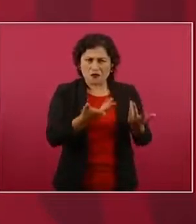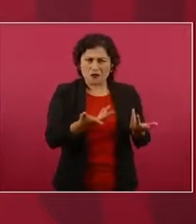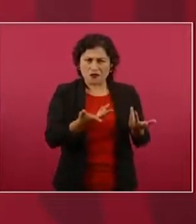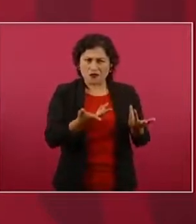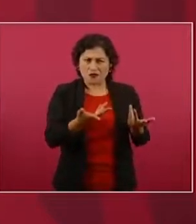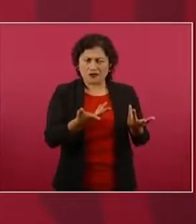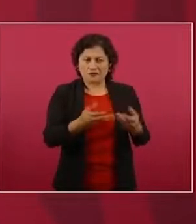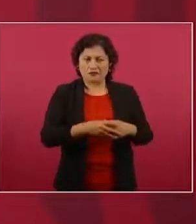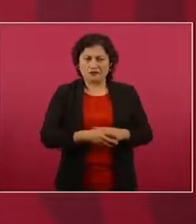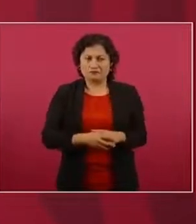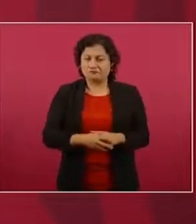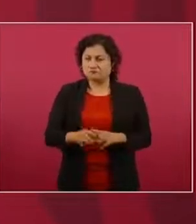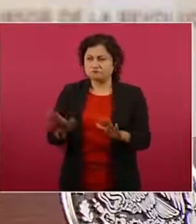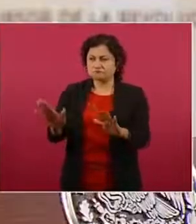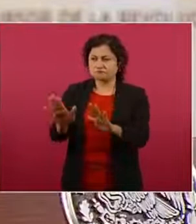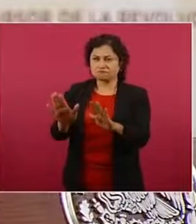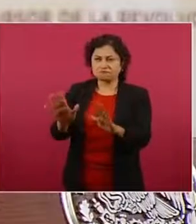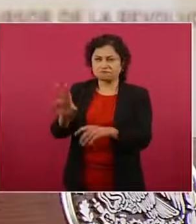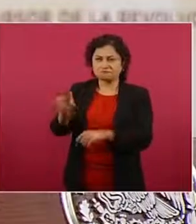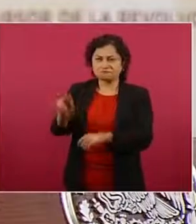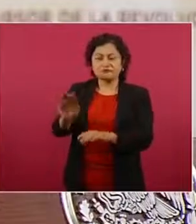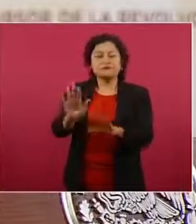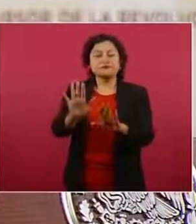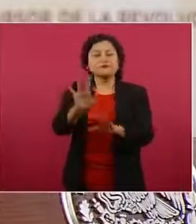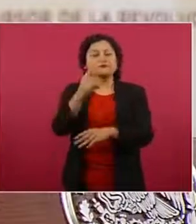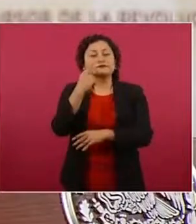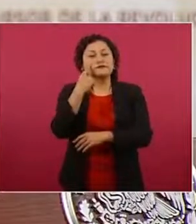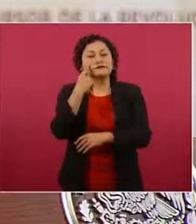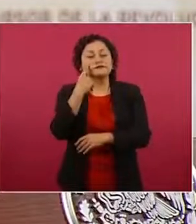será inaugurada el próximo sábado.